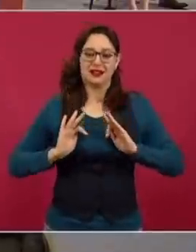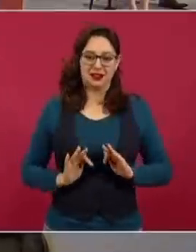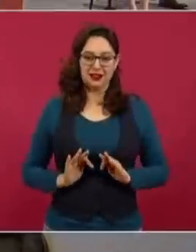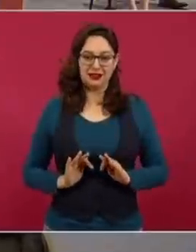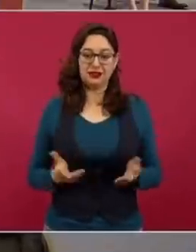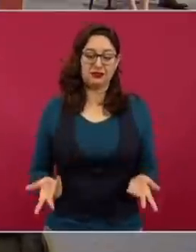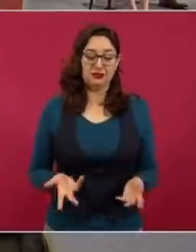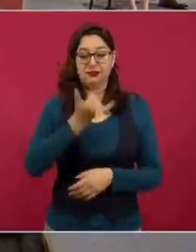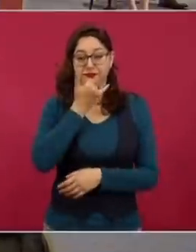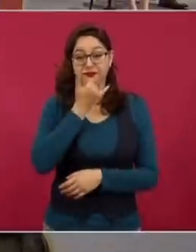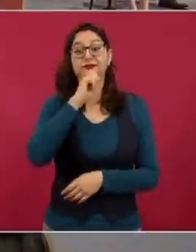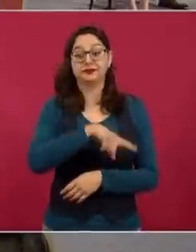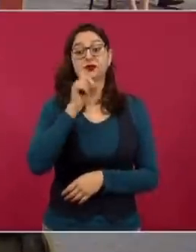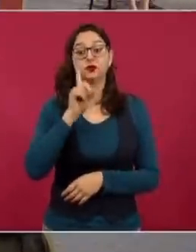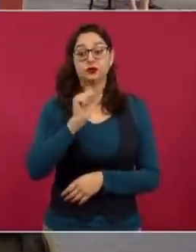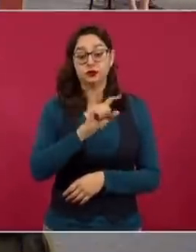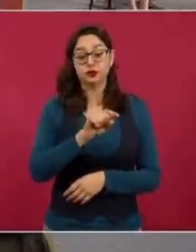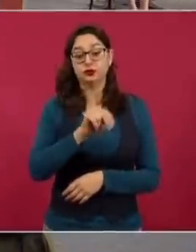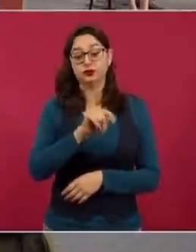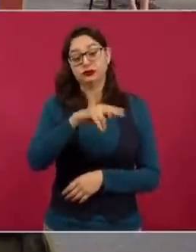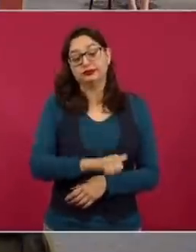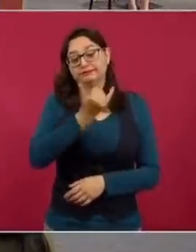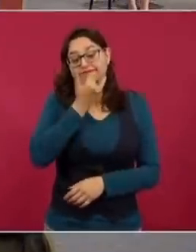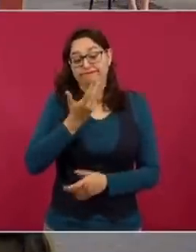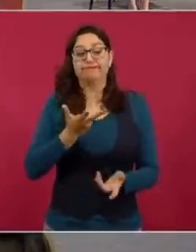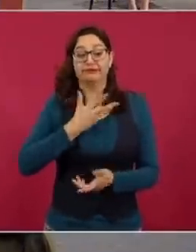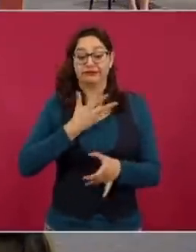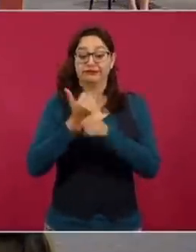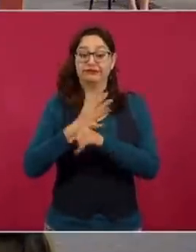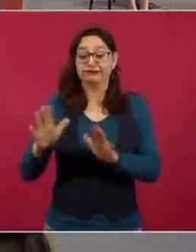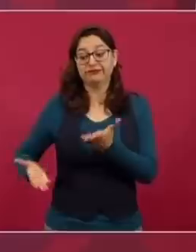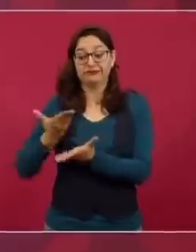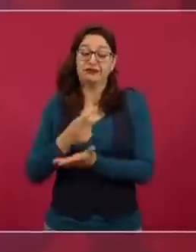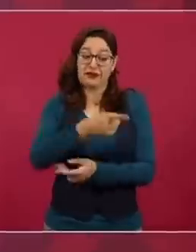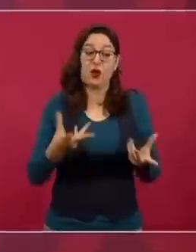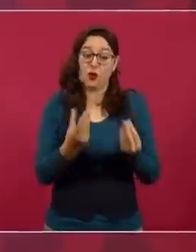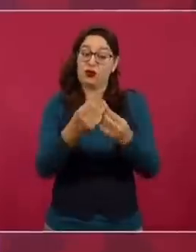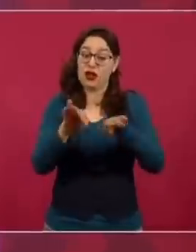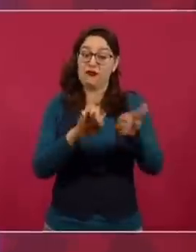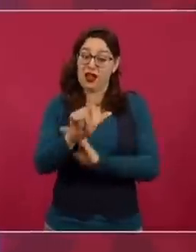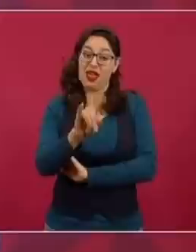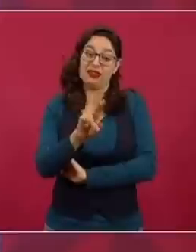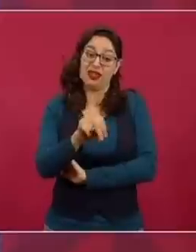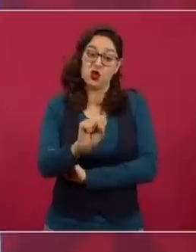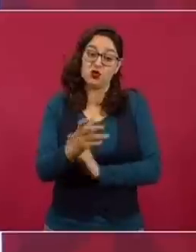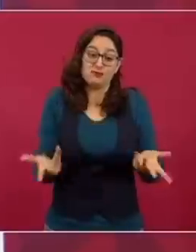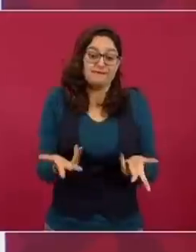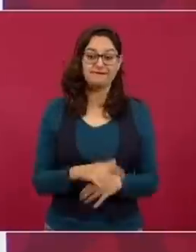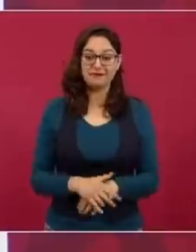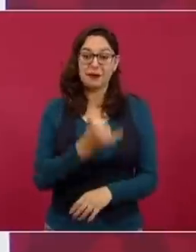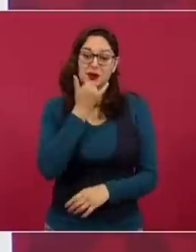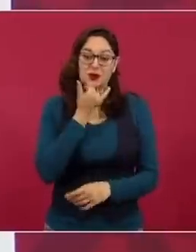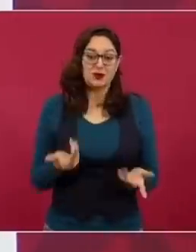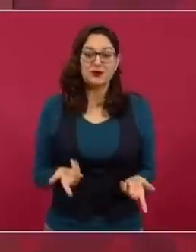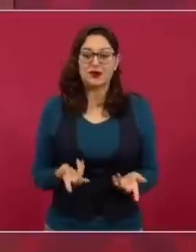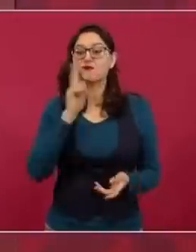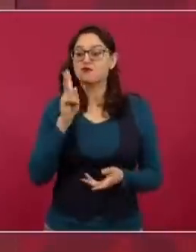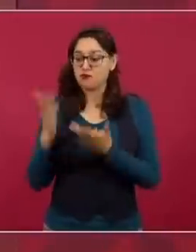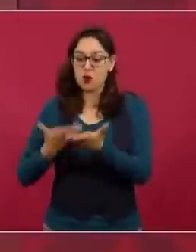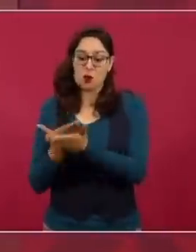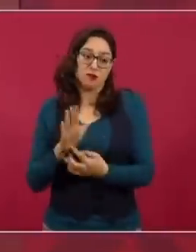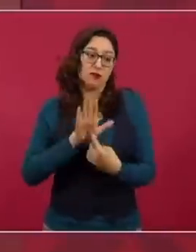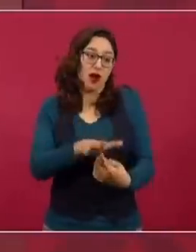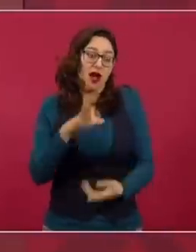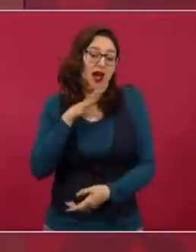señora Azucena, tengo información, ¿eh?, de que los están contratando de latinos. Lo que les planteé, es cierto. Trabajan en un